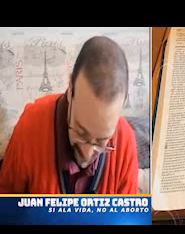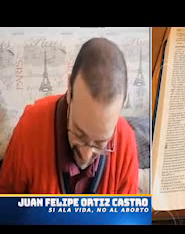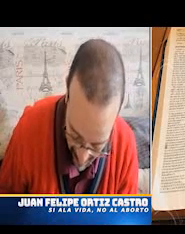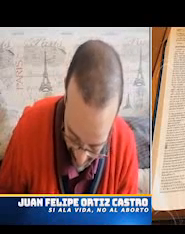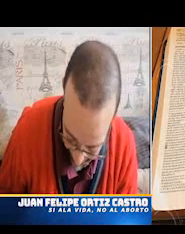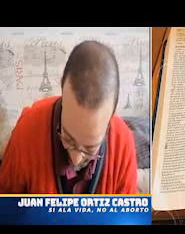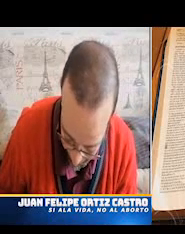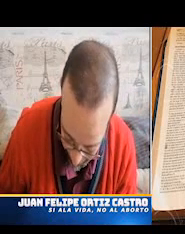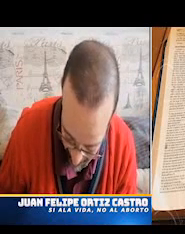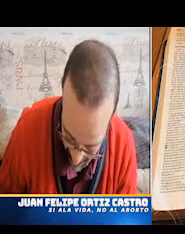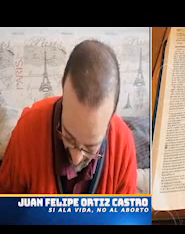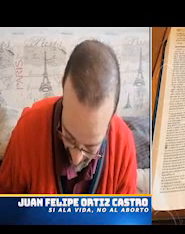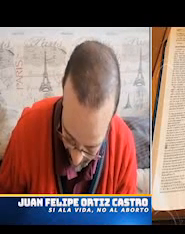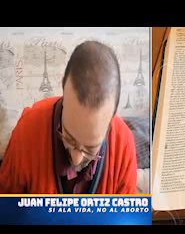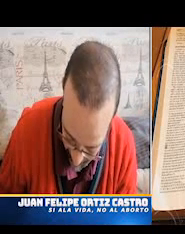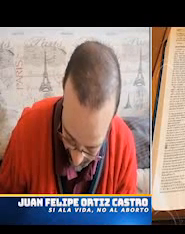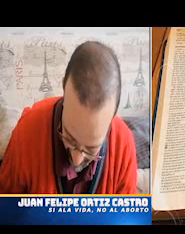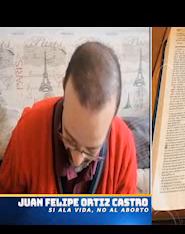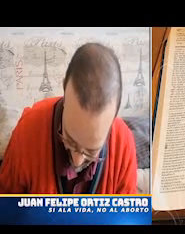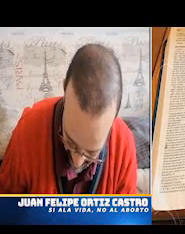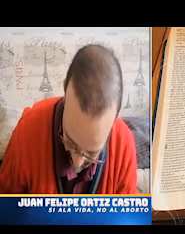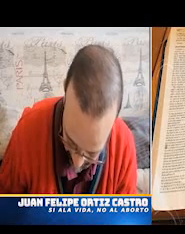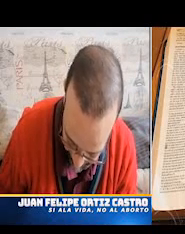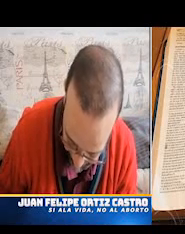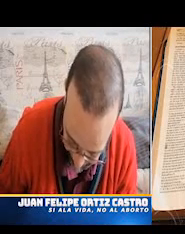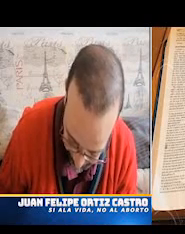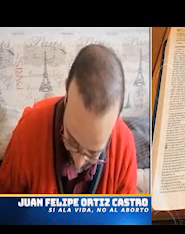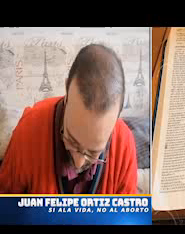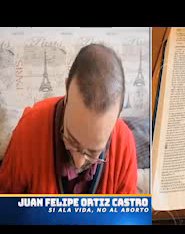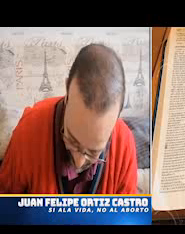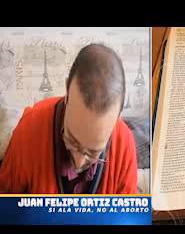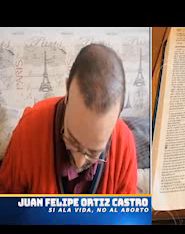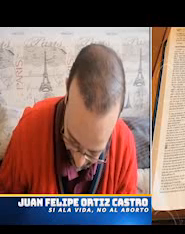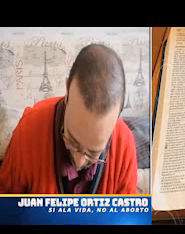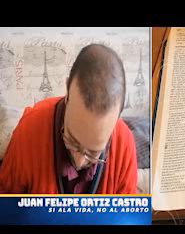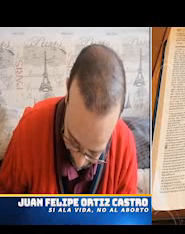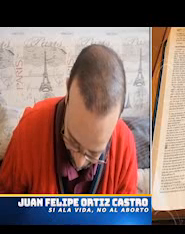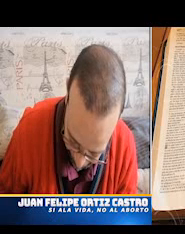Y vemos ahí, y podemos ir a Mateo.